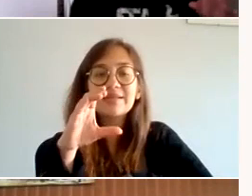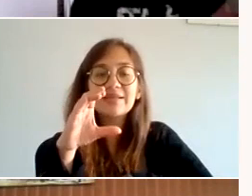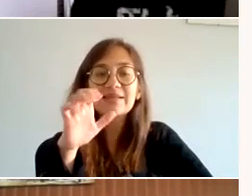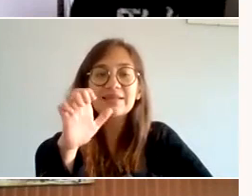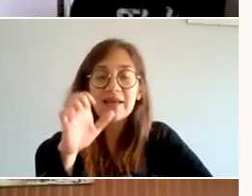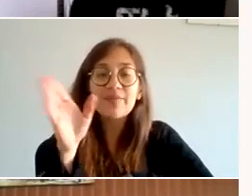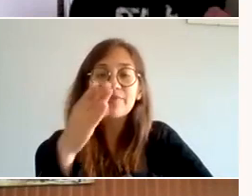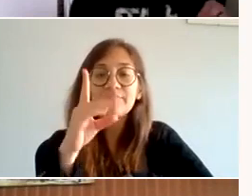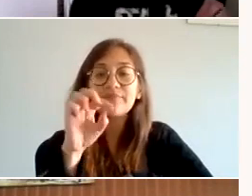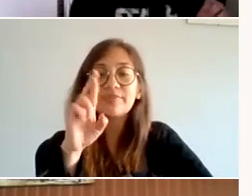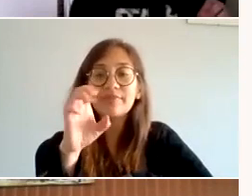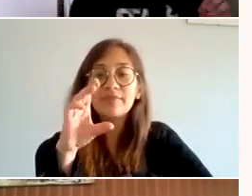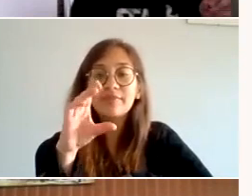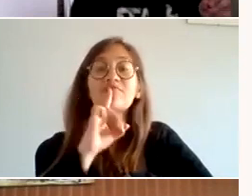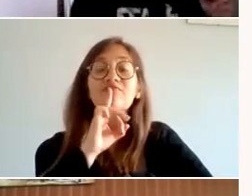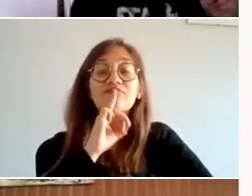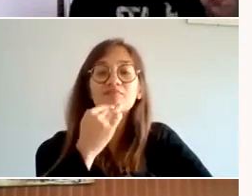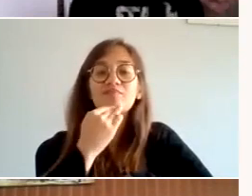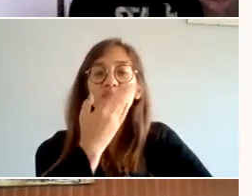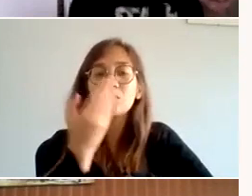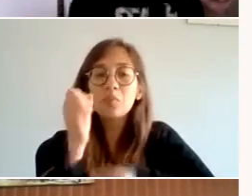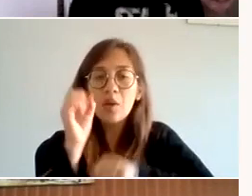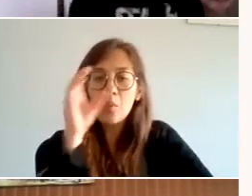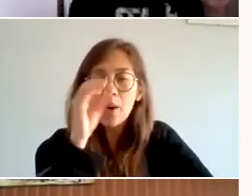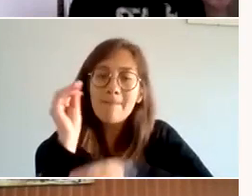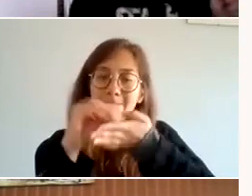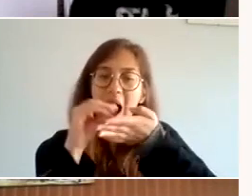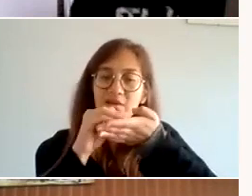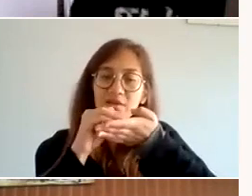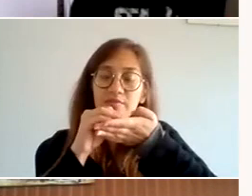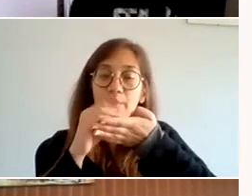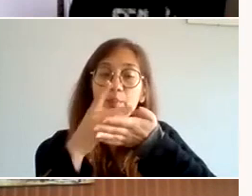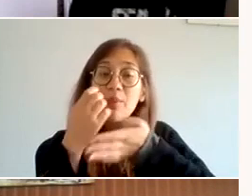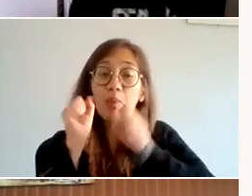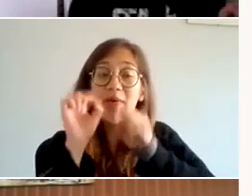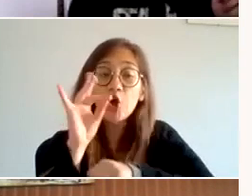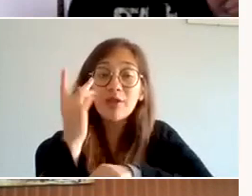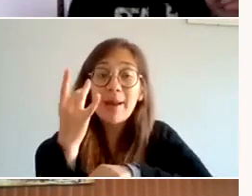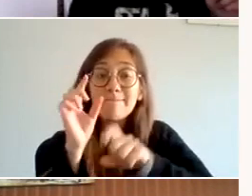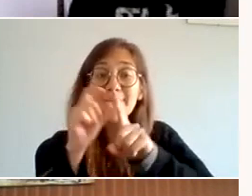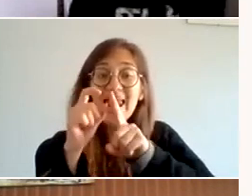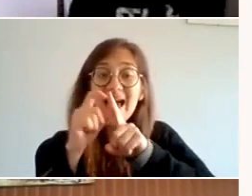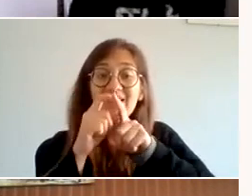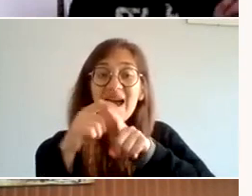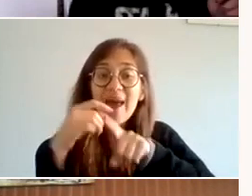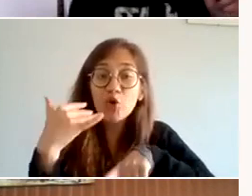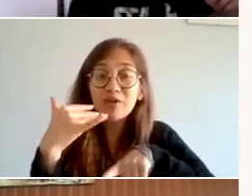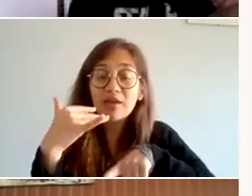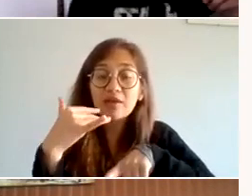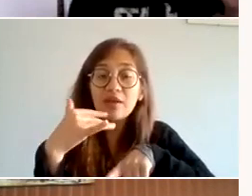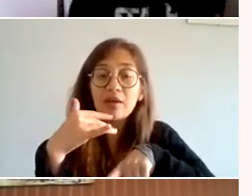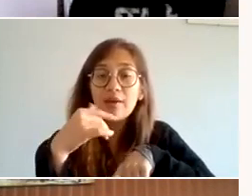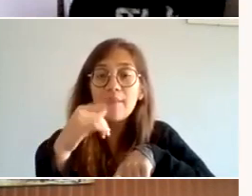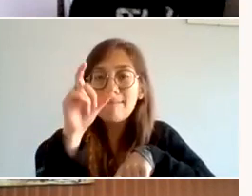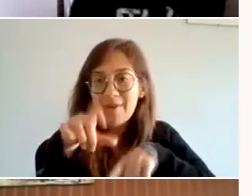más compleja, porque tú puedes buscar por en las palabras clave, los keywords, el autor,